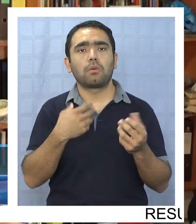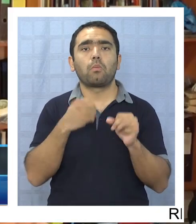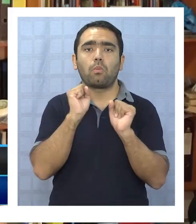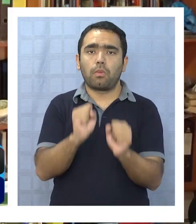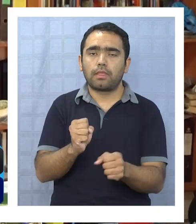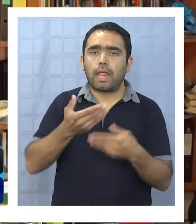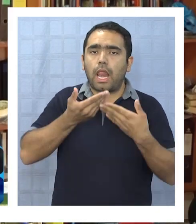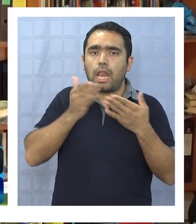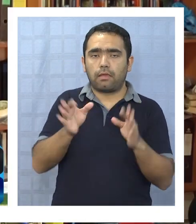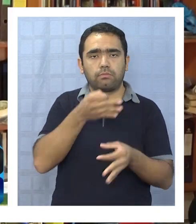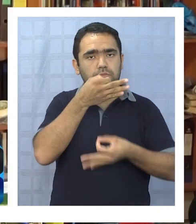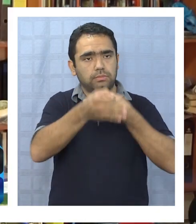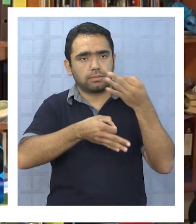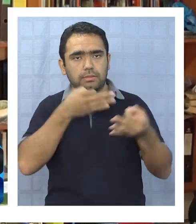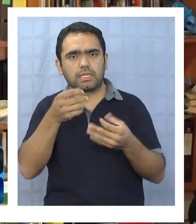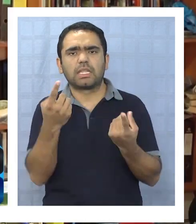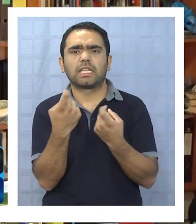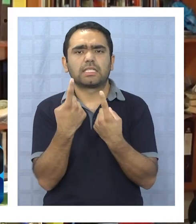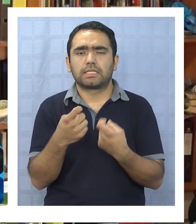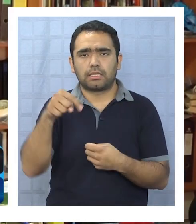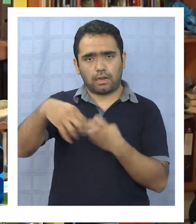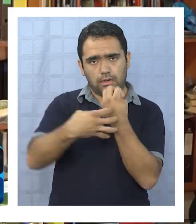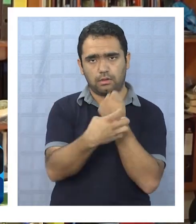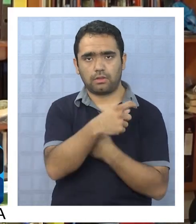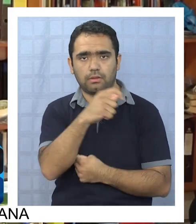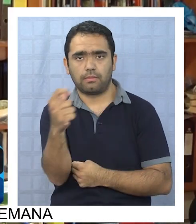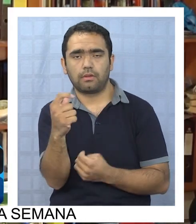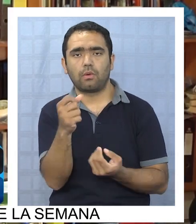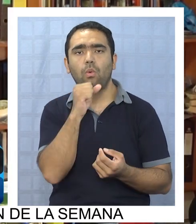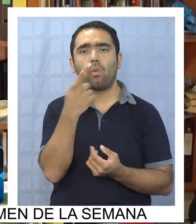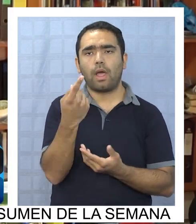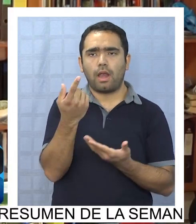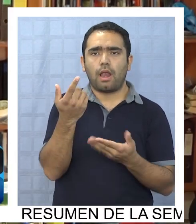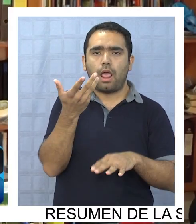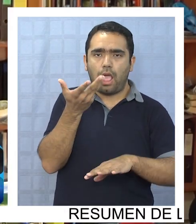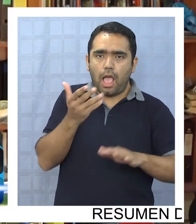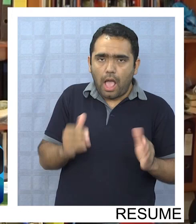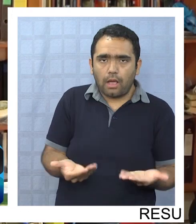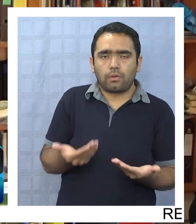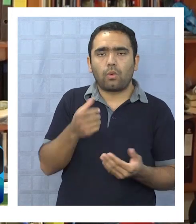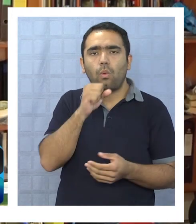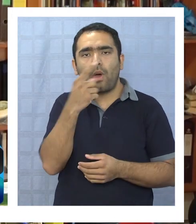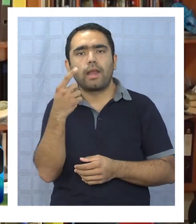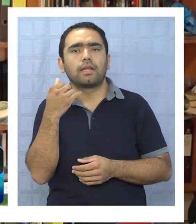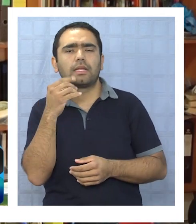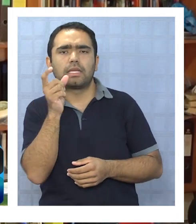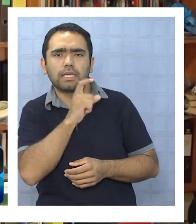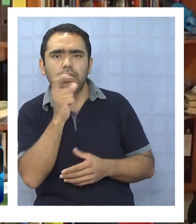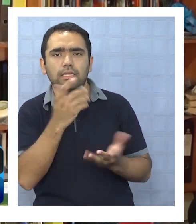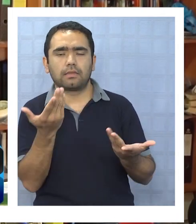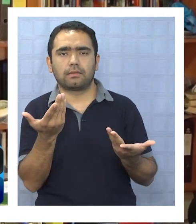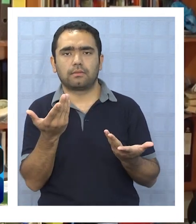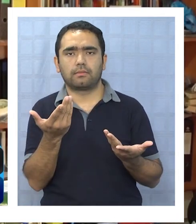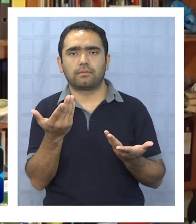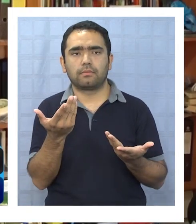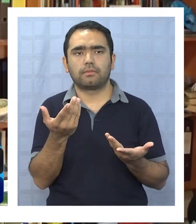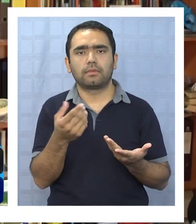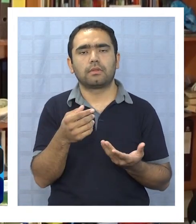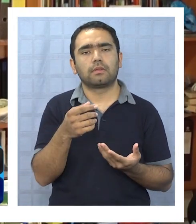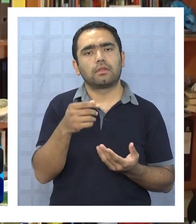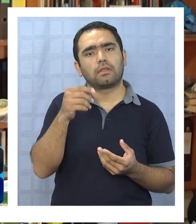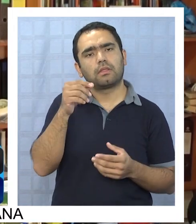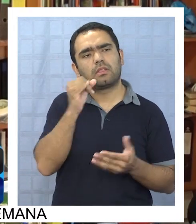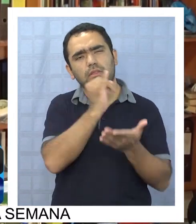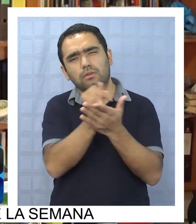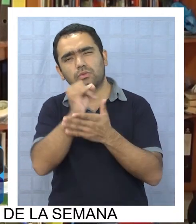hablar libremente de qué es que necesita esta región, cuál es el estado actual, cuál es la crítica que tenemos a las instituciones que funcionan mal, digamos,